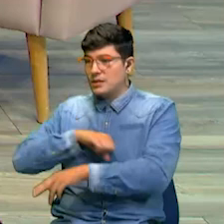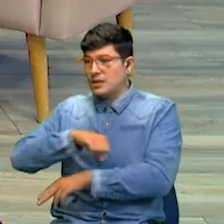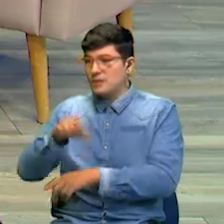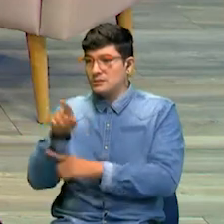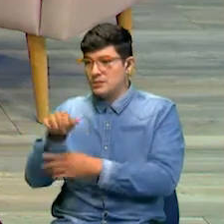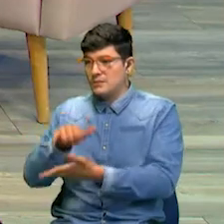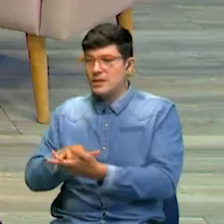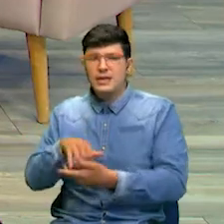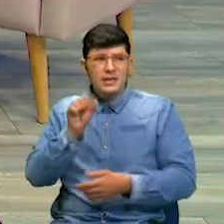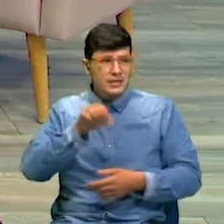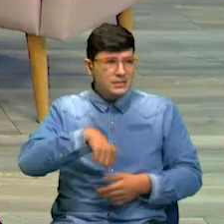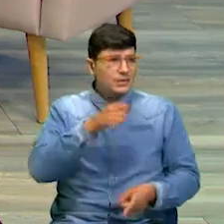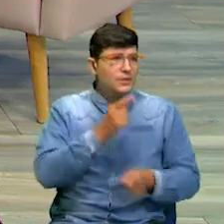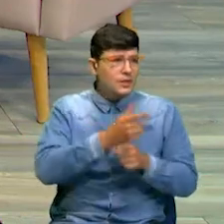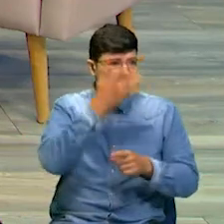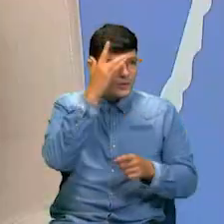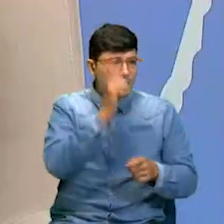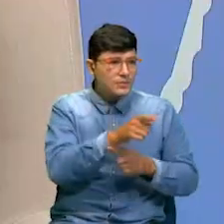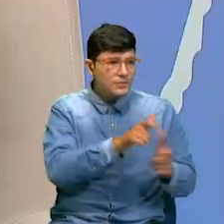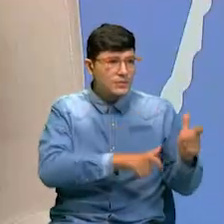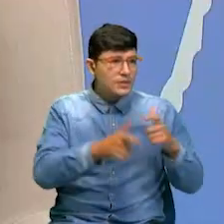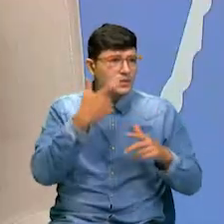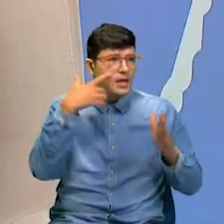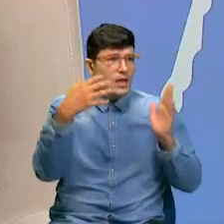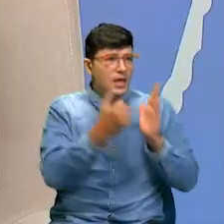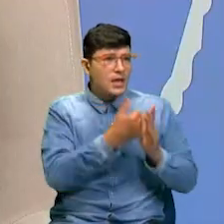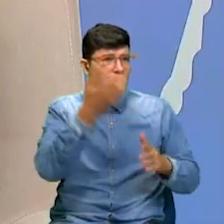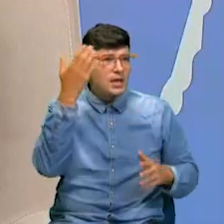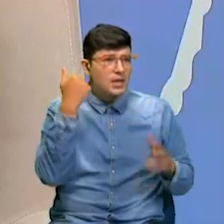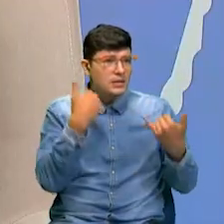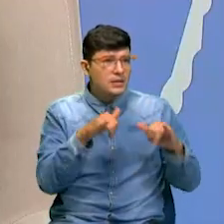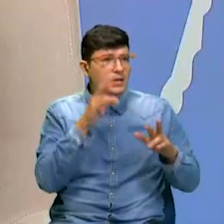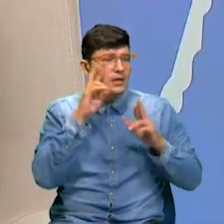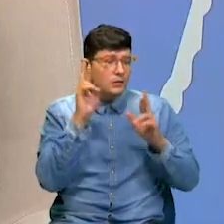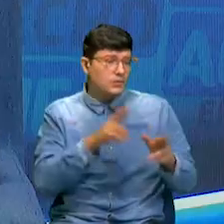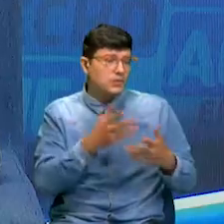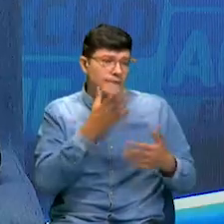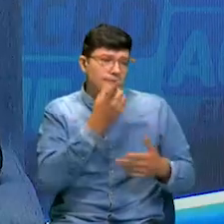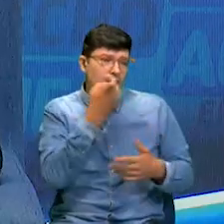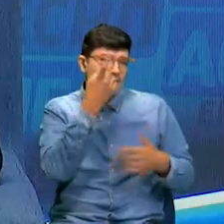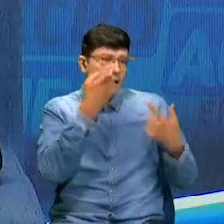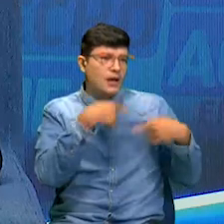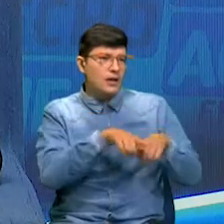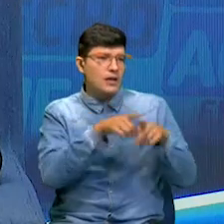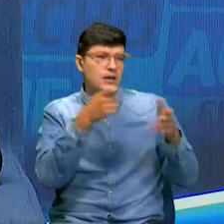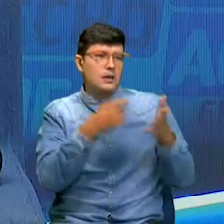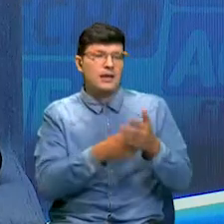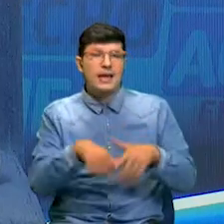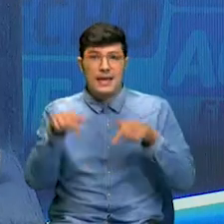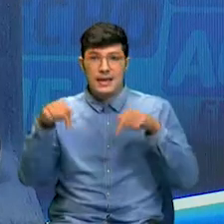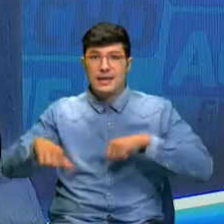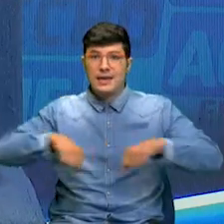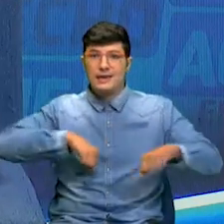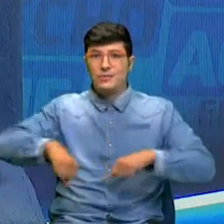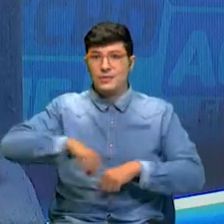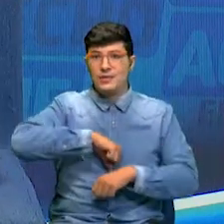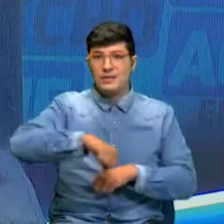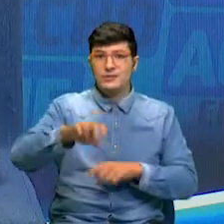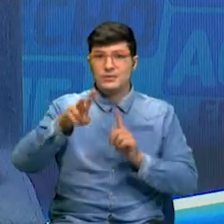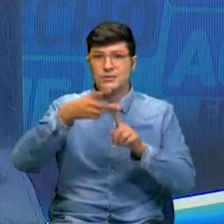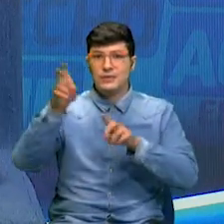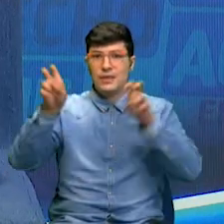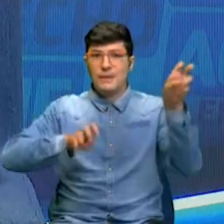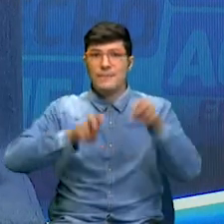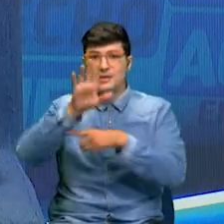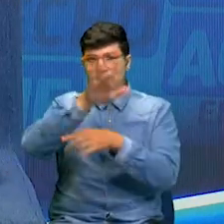sobre esos bienes. Sí, porque ellos se dieron cuenta a tiempo y todavía no está la unión marital, de hecho. Bueno, estamos en Actúa en Derecho, hacemos una pausa comercial